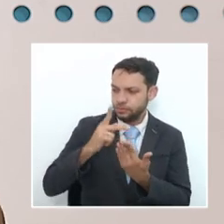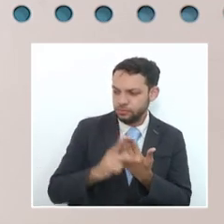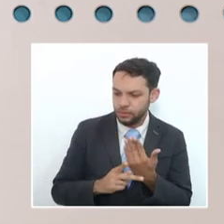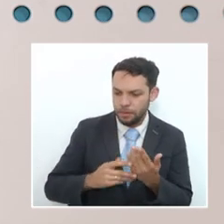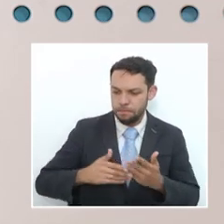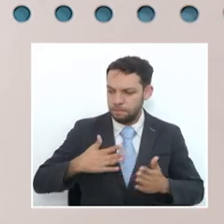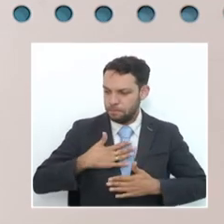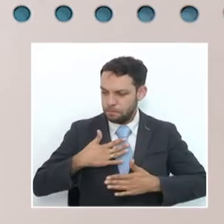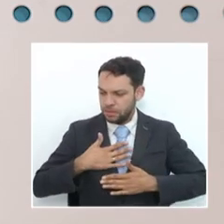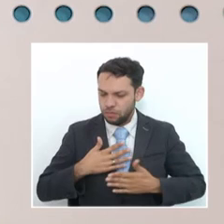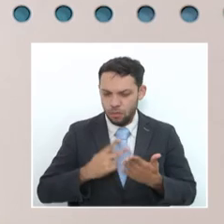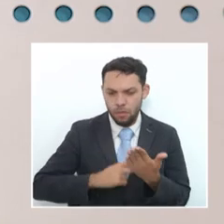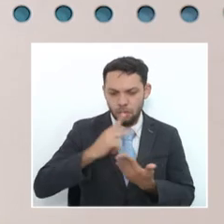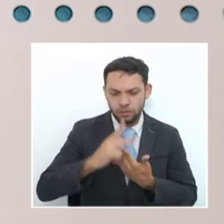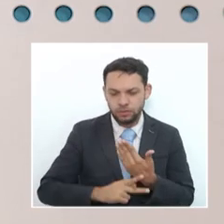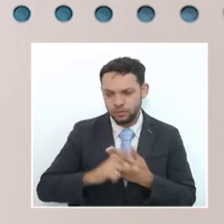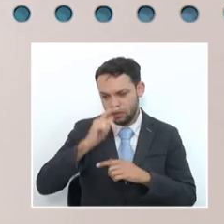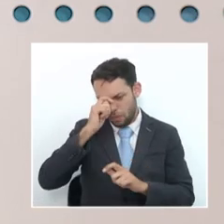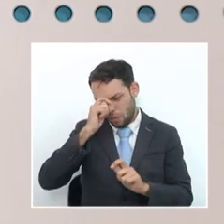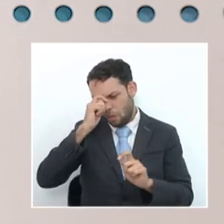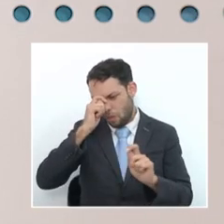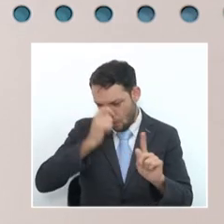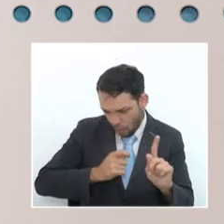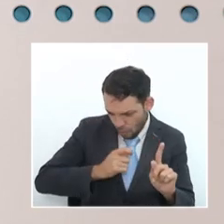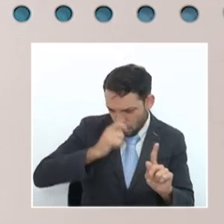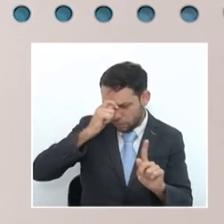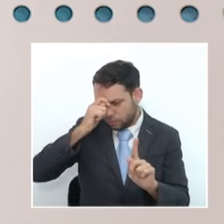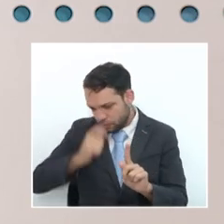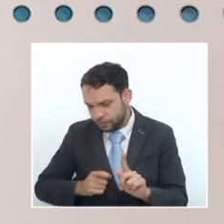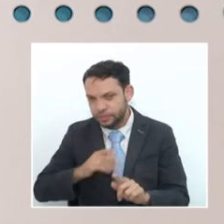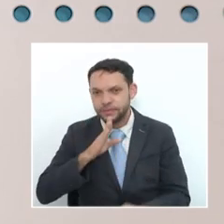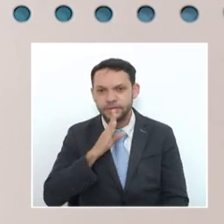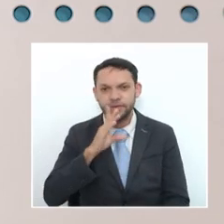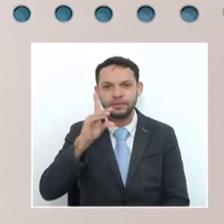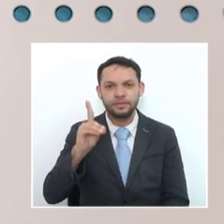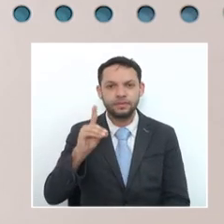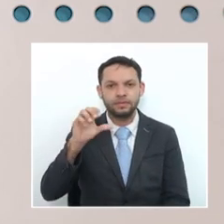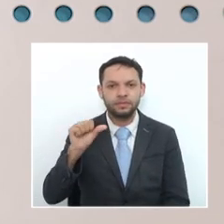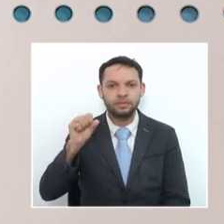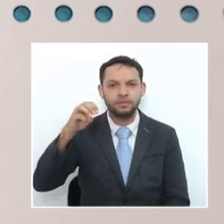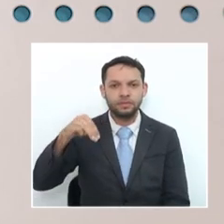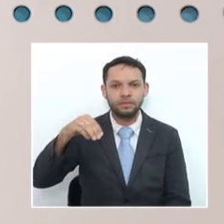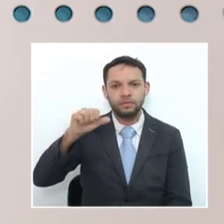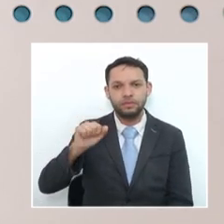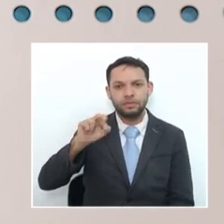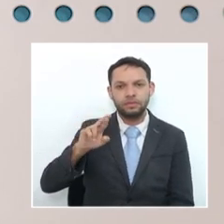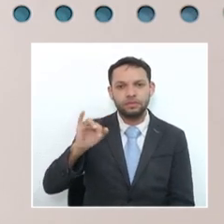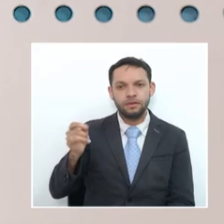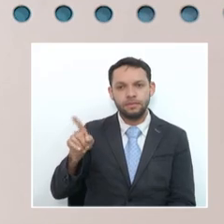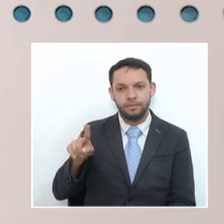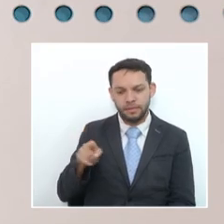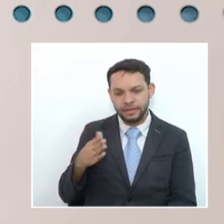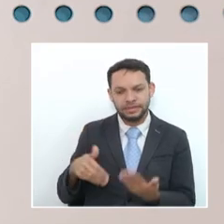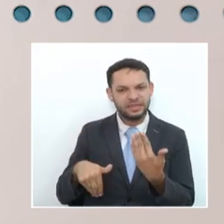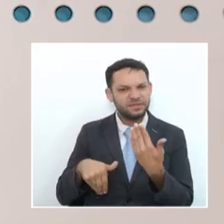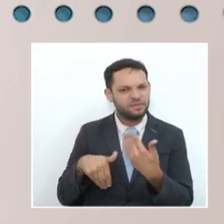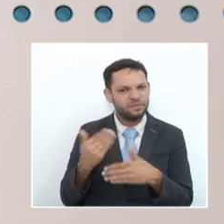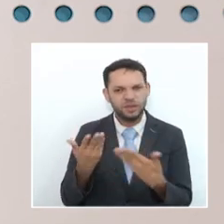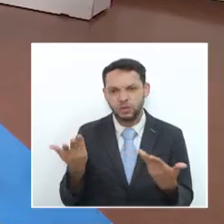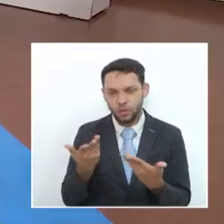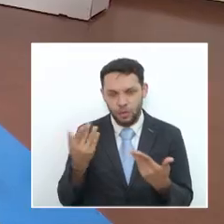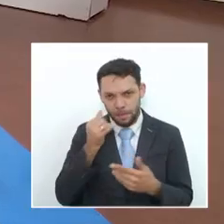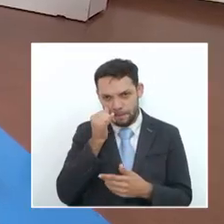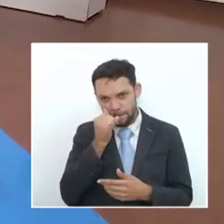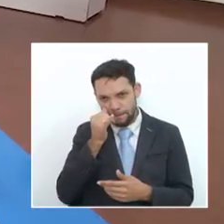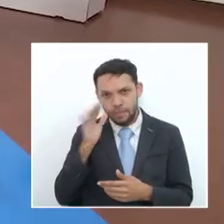que mejor que hacerle un homenaje a Damaris, que al lado de mi hermana Marta iniciaron conmigo en los Parques de la Salud. Veámosla.